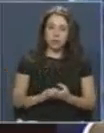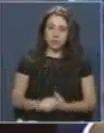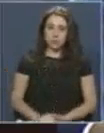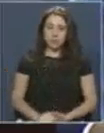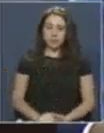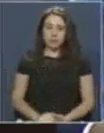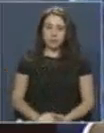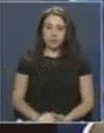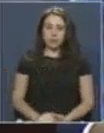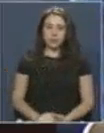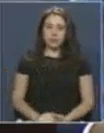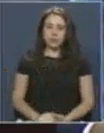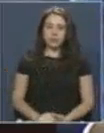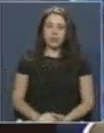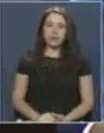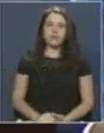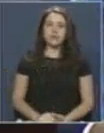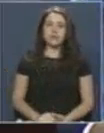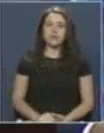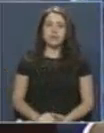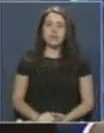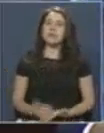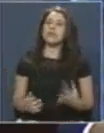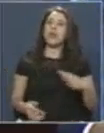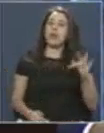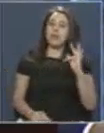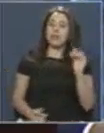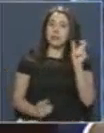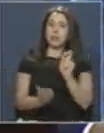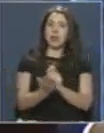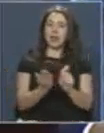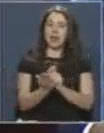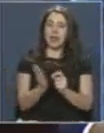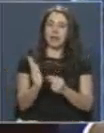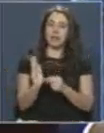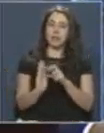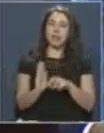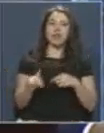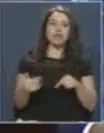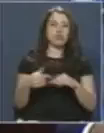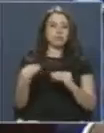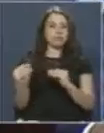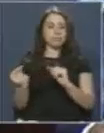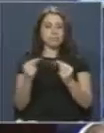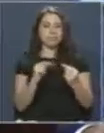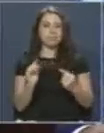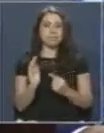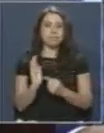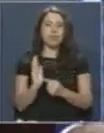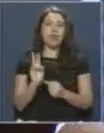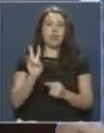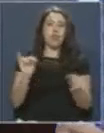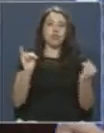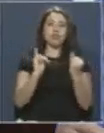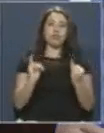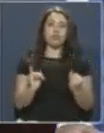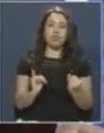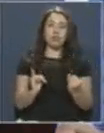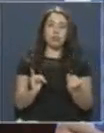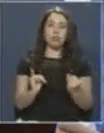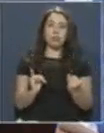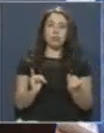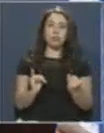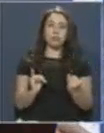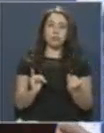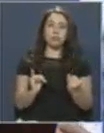de vista entonces, en buena hora y felicito a los autores que estemos debatiendo hoy día dos maneras de